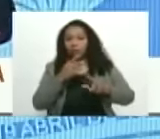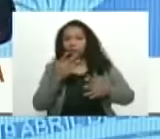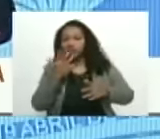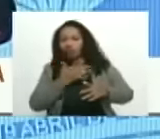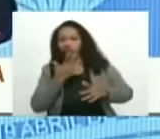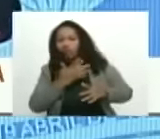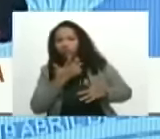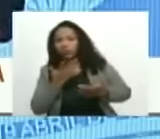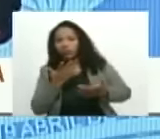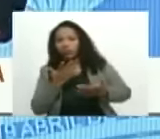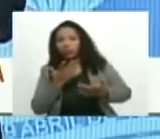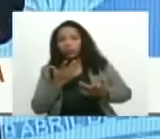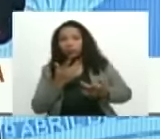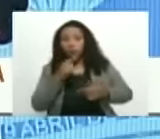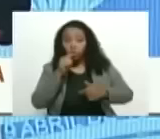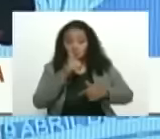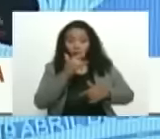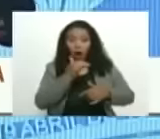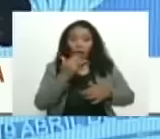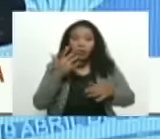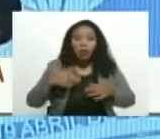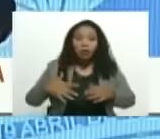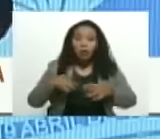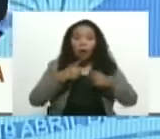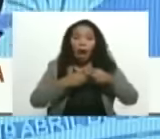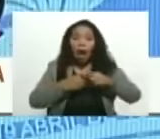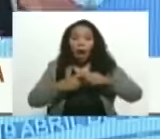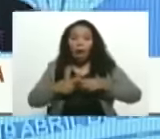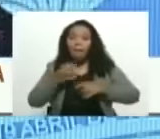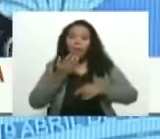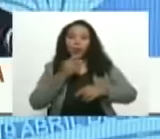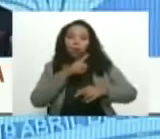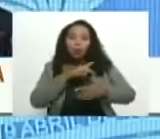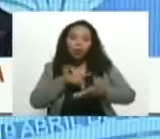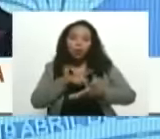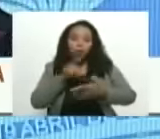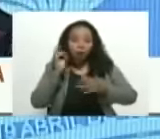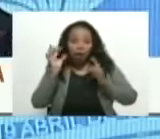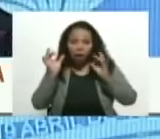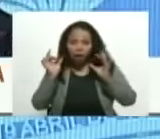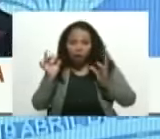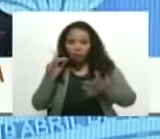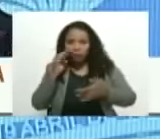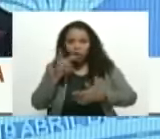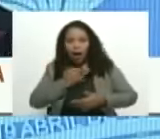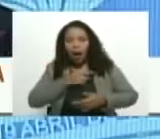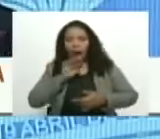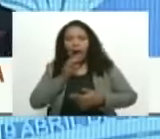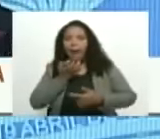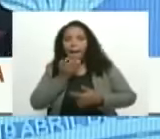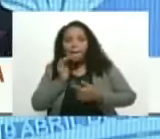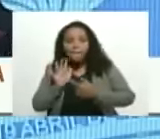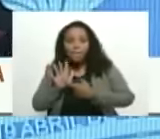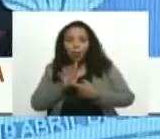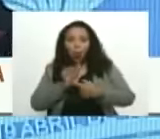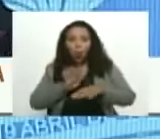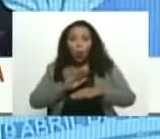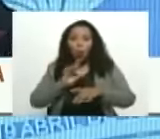Bueno, entonces, tienen que contar voto por voto, tienen que revisar las actas. Yo no quiero pensar, Casal, que ya votaste o quemaste las